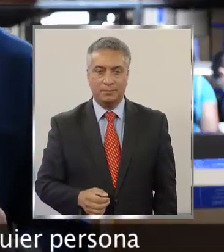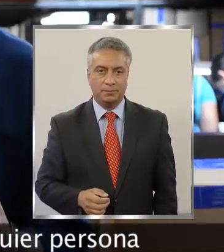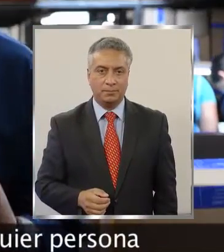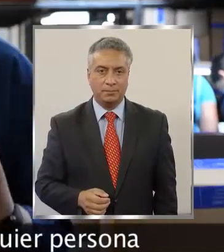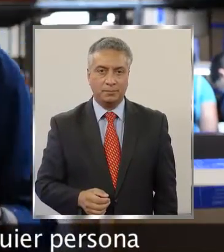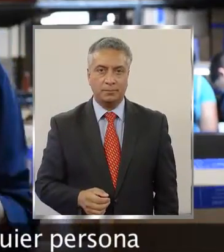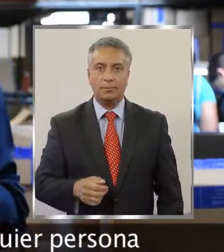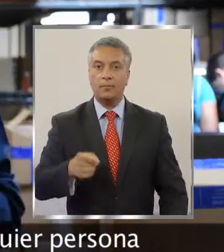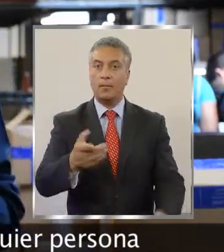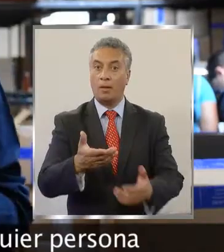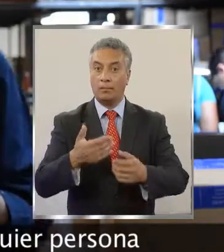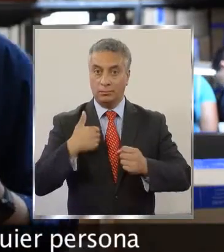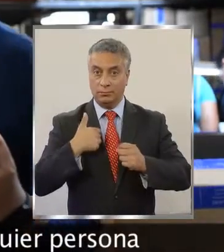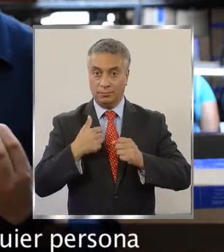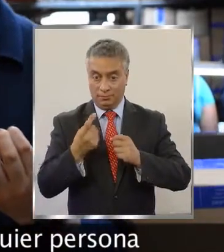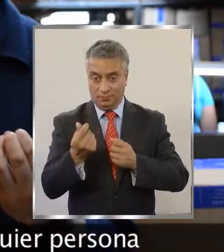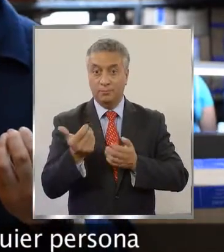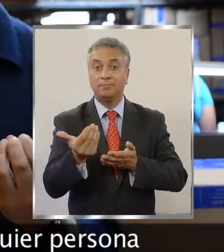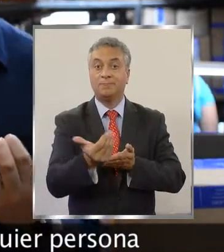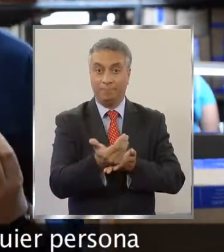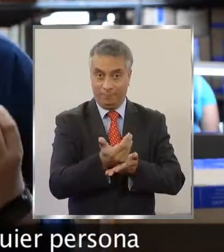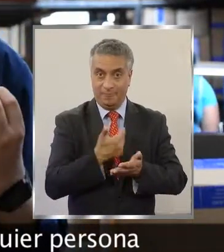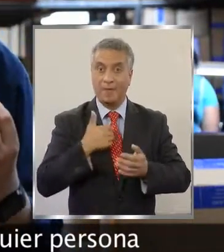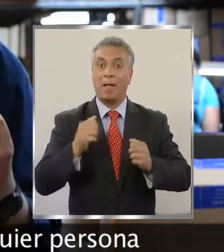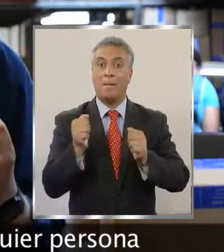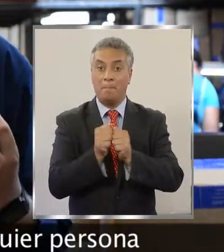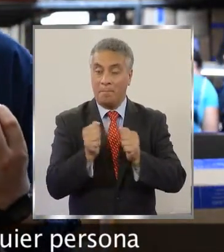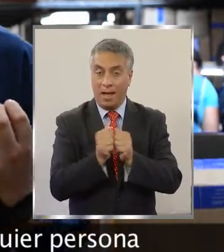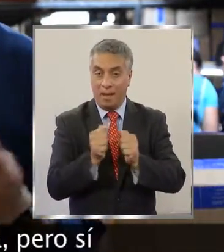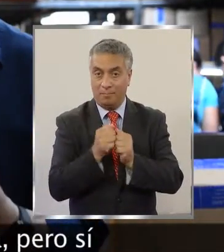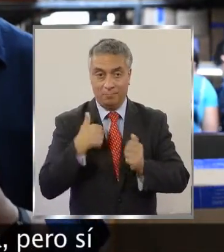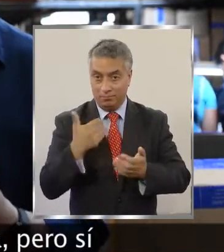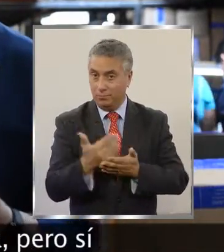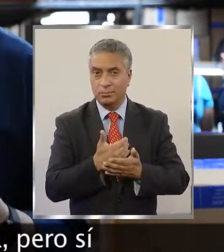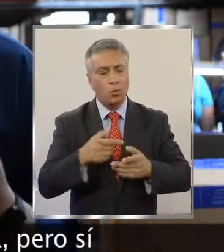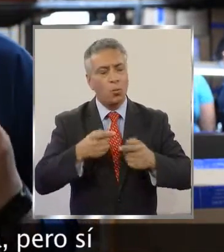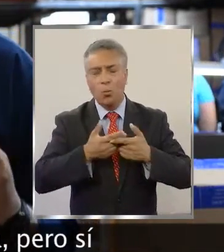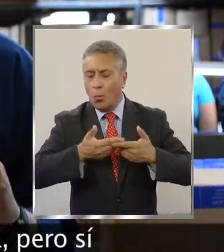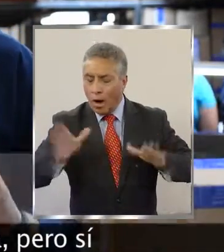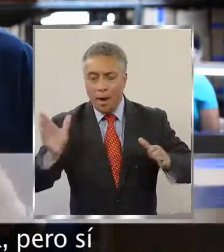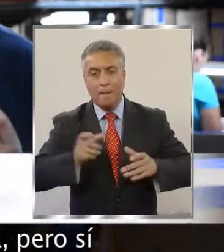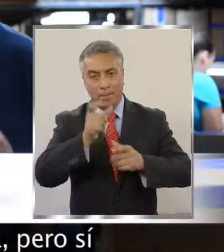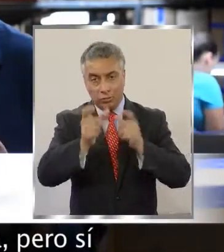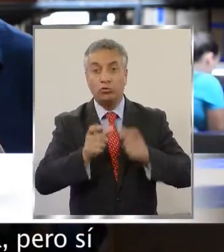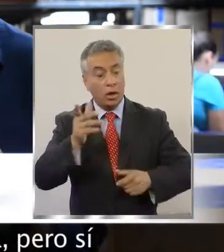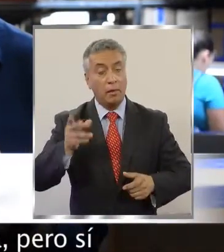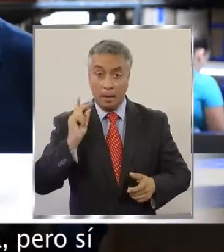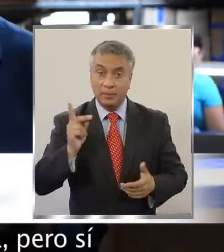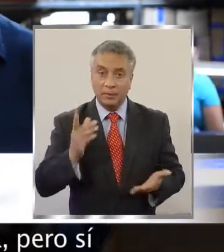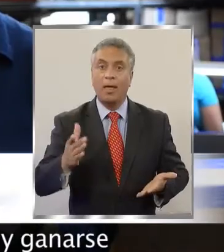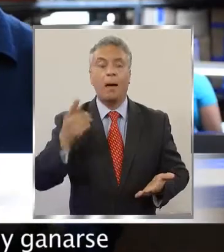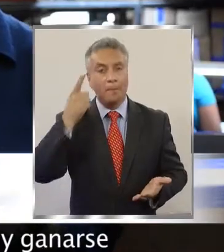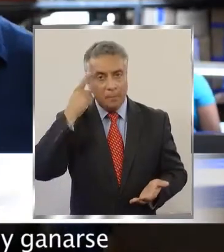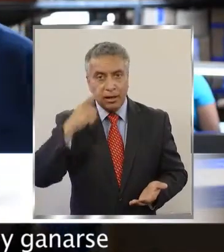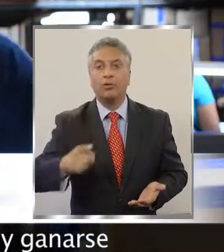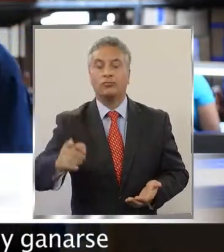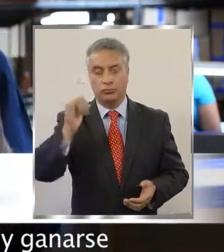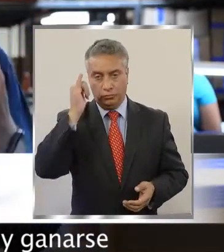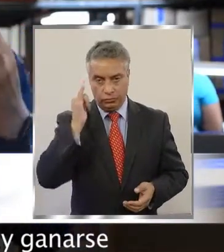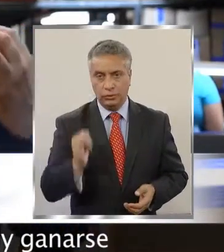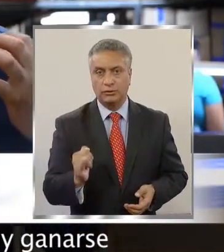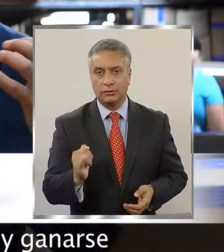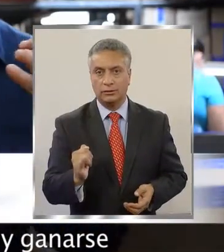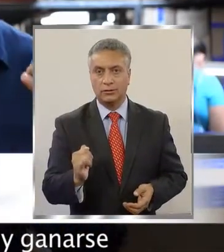Para ganar el pan, como cualquier persona, aunque sea discapacitada, pero sí, para